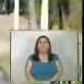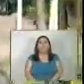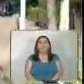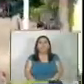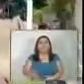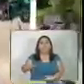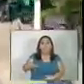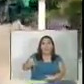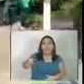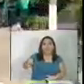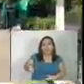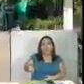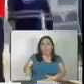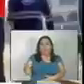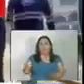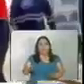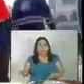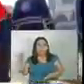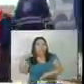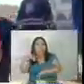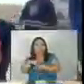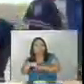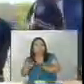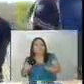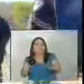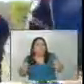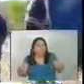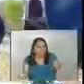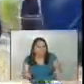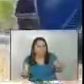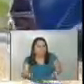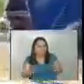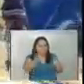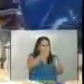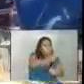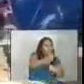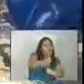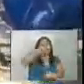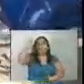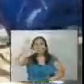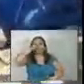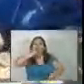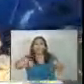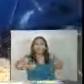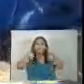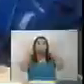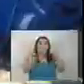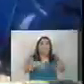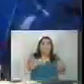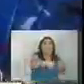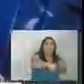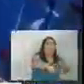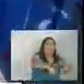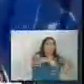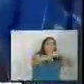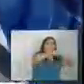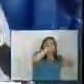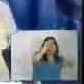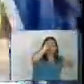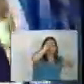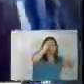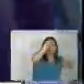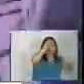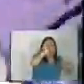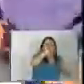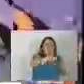Soy Apango vuelve a ser intervenido, esta vez para la recolección de desechos sólidos en medio de la suspensión de labores de empleados, que